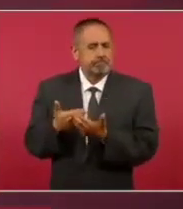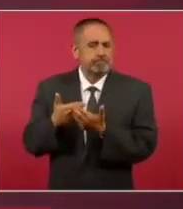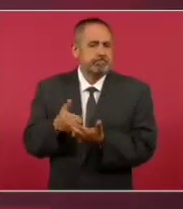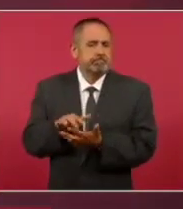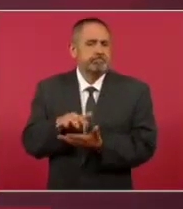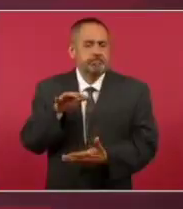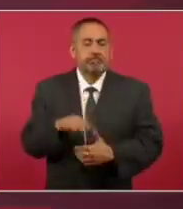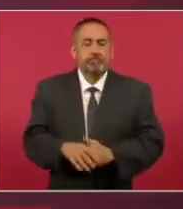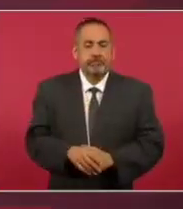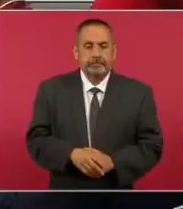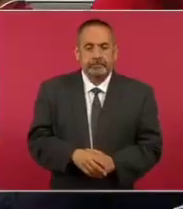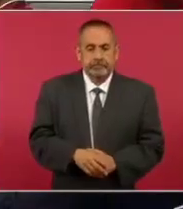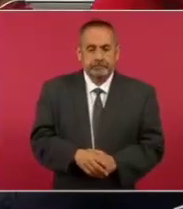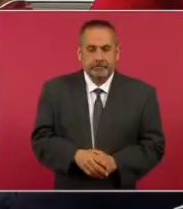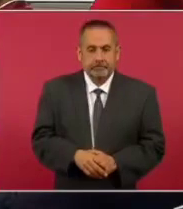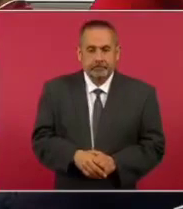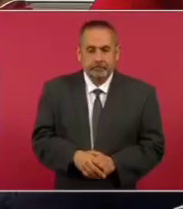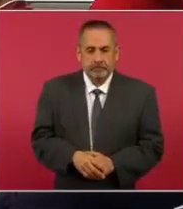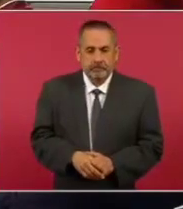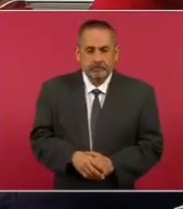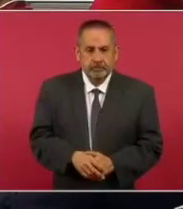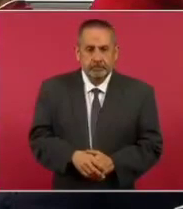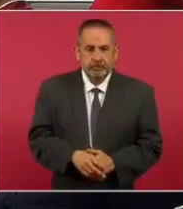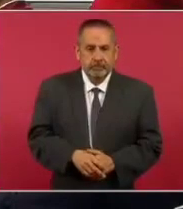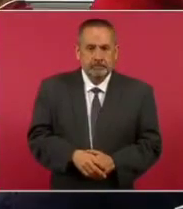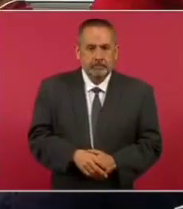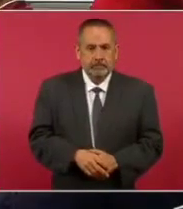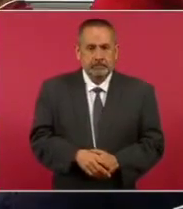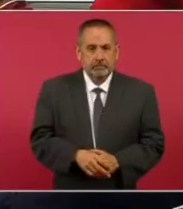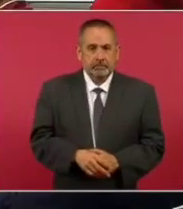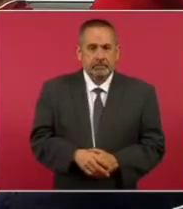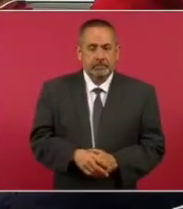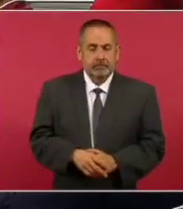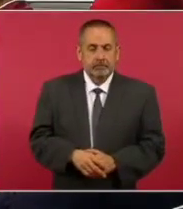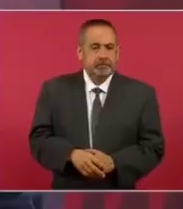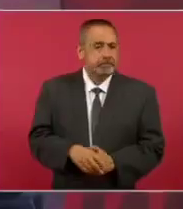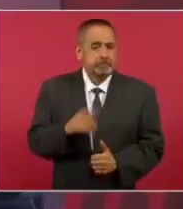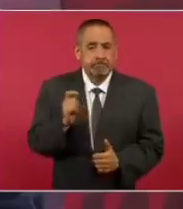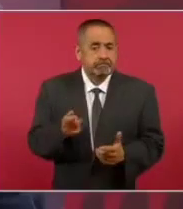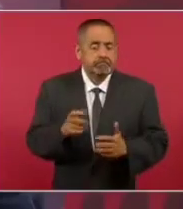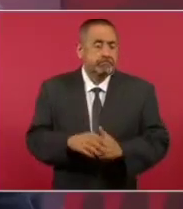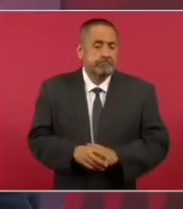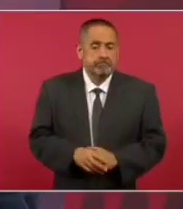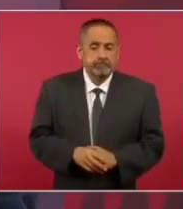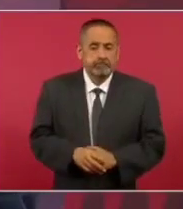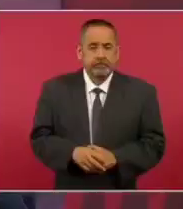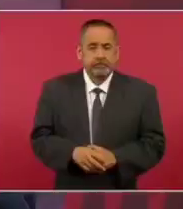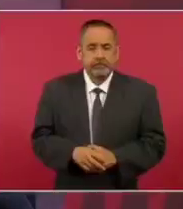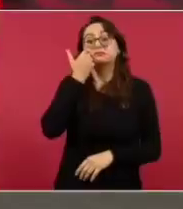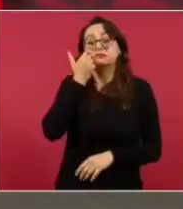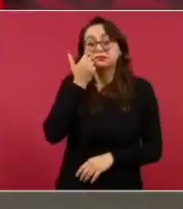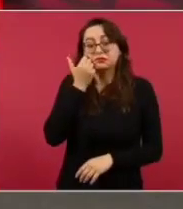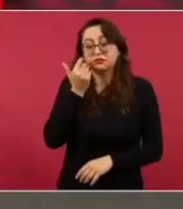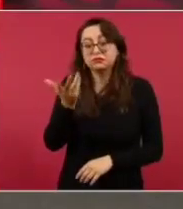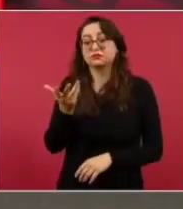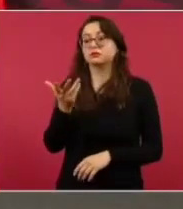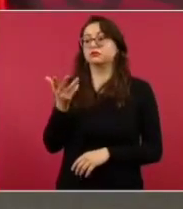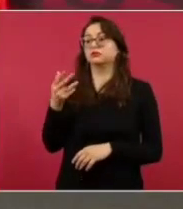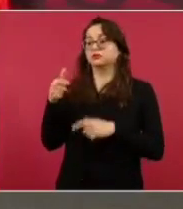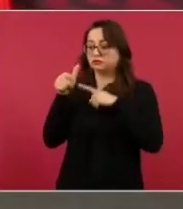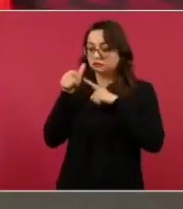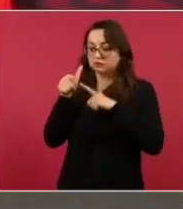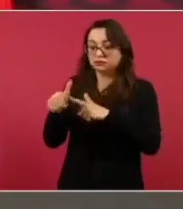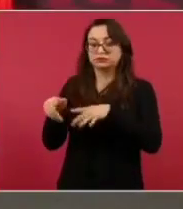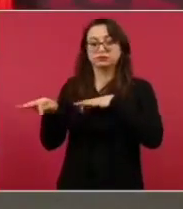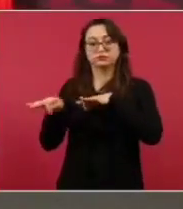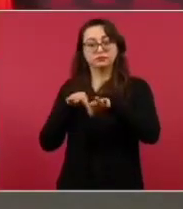dirección. Este viernes, el presidente Andrés Manuel López Obrador no descarta que Martínez se incorpore a su gobierno. Y es